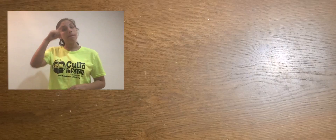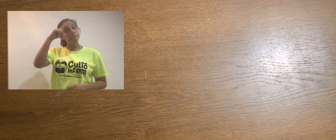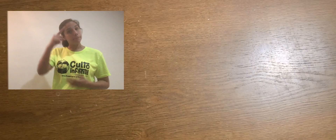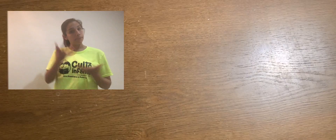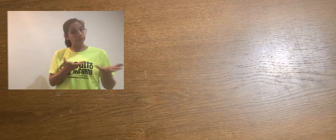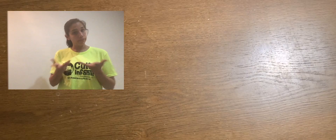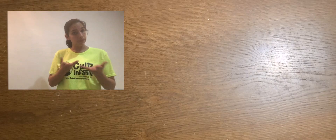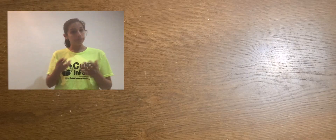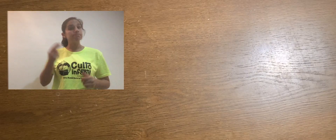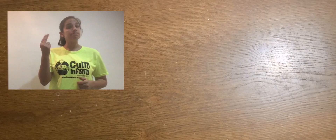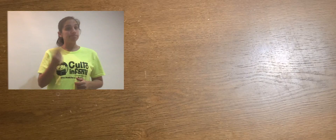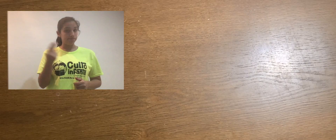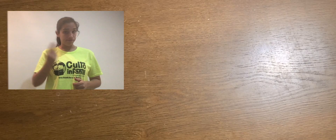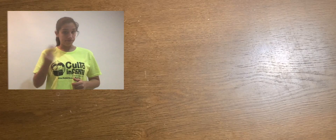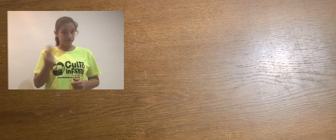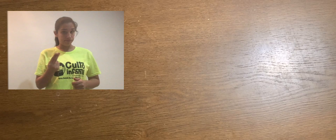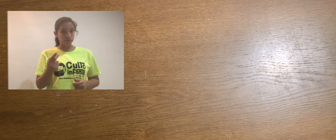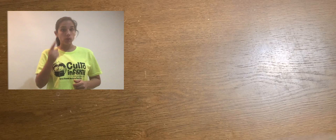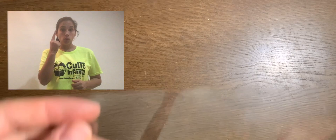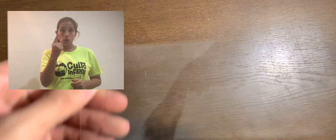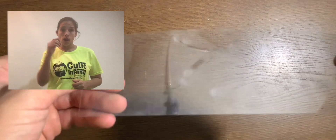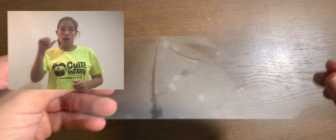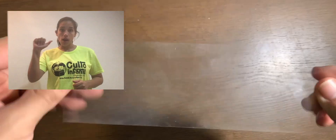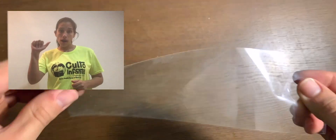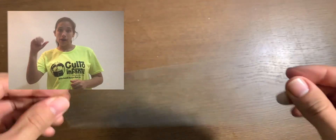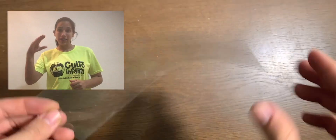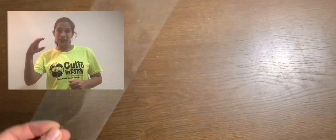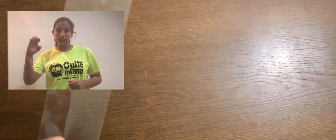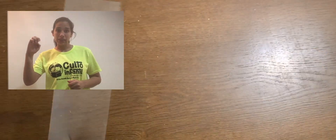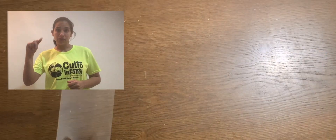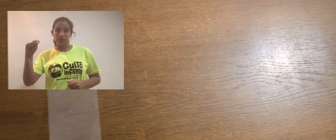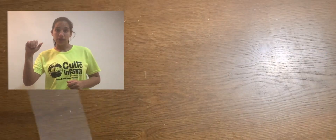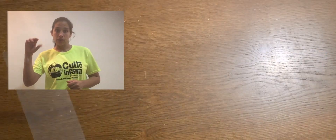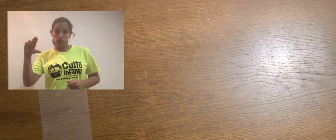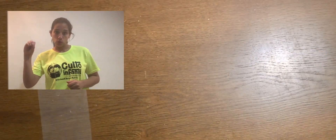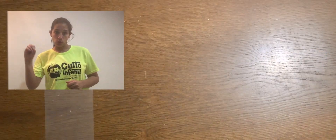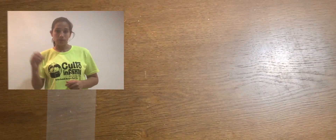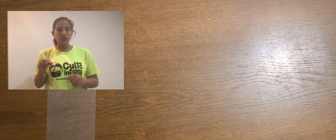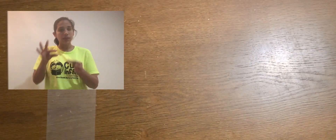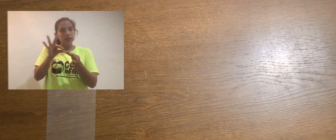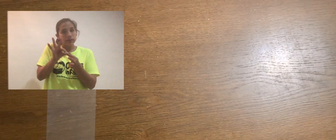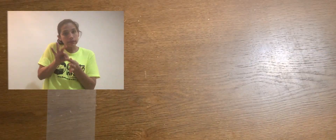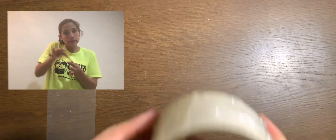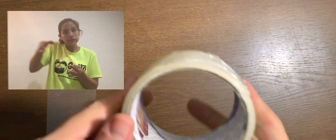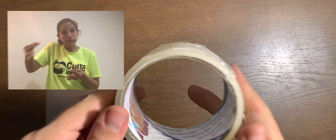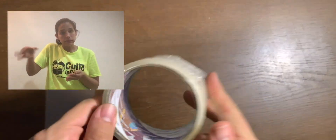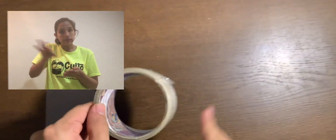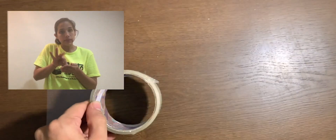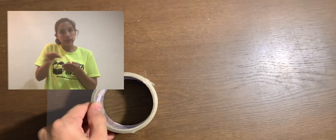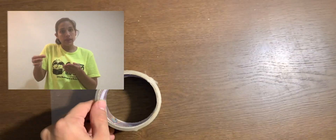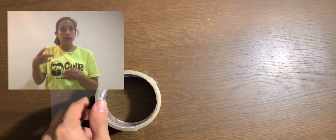Para realizarlo necesitaremos un acetato, cinta,